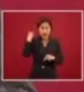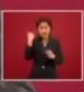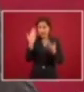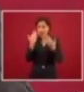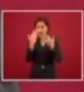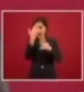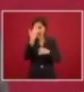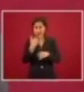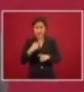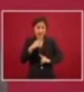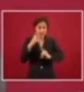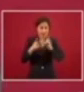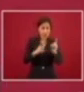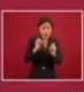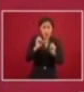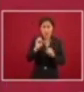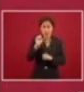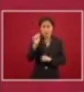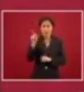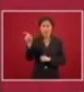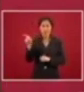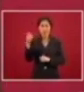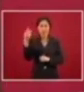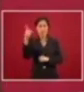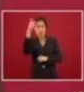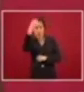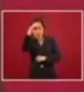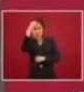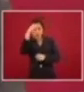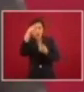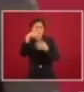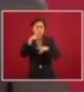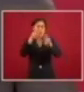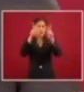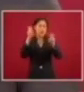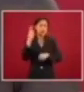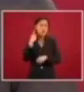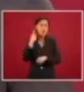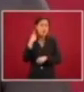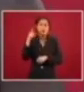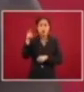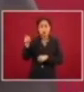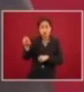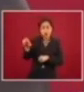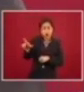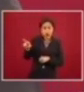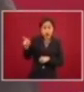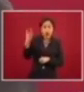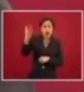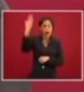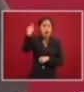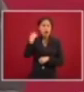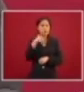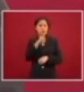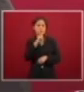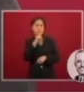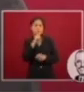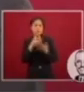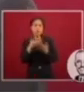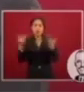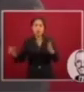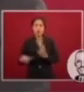lo político éste sería mantenido con mucha prudencia pero bueno